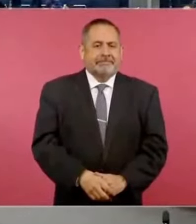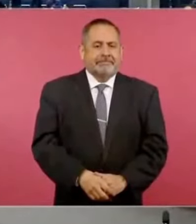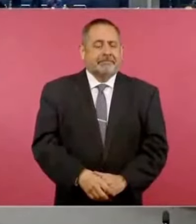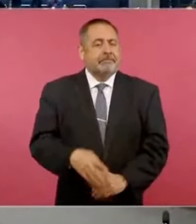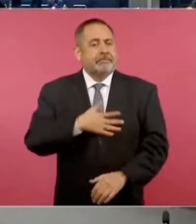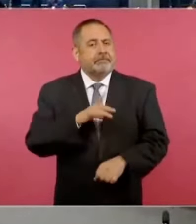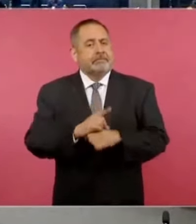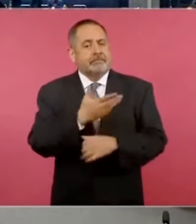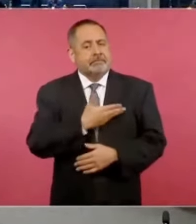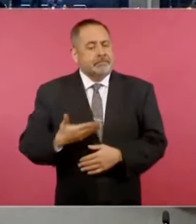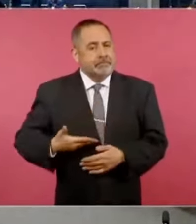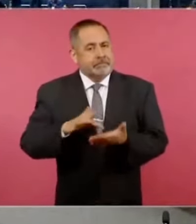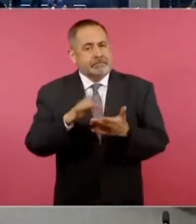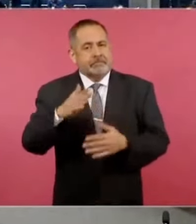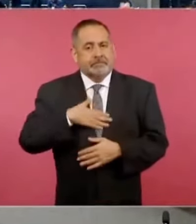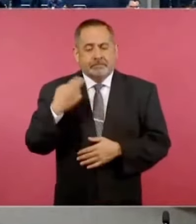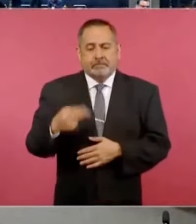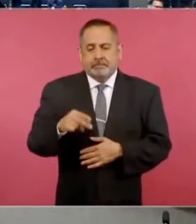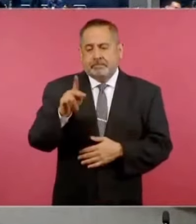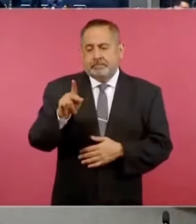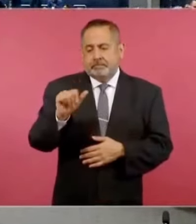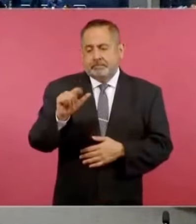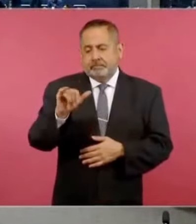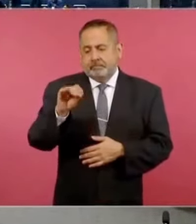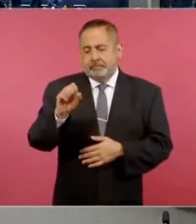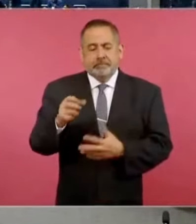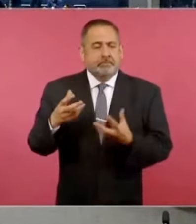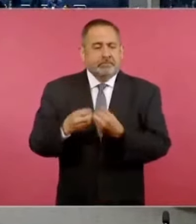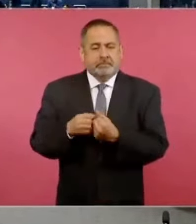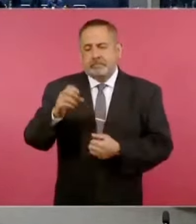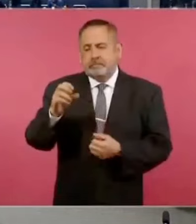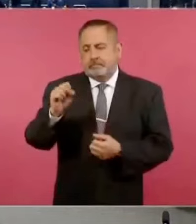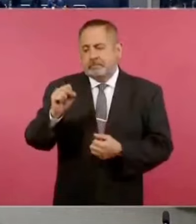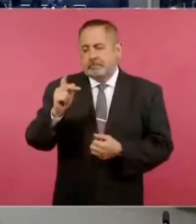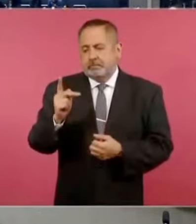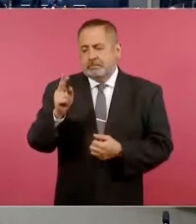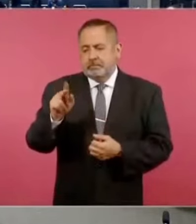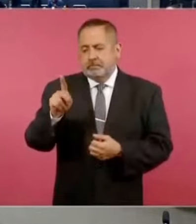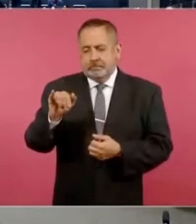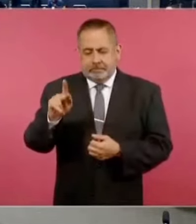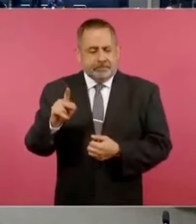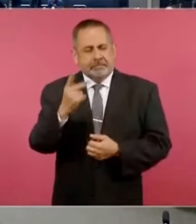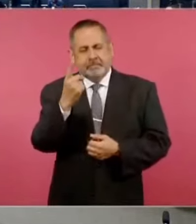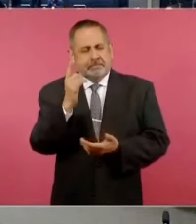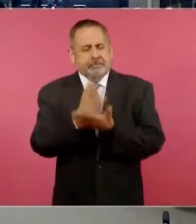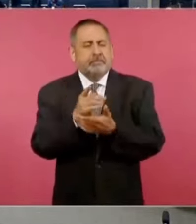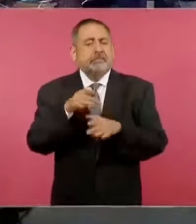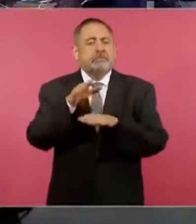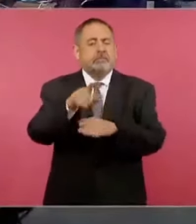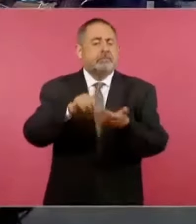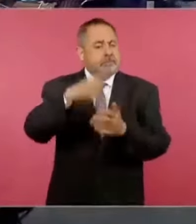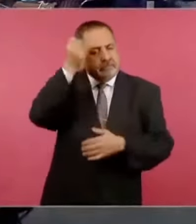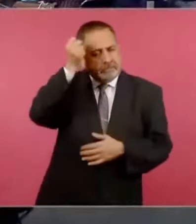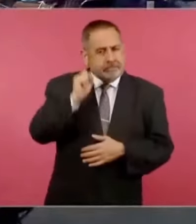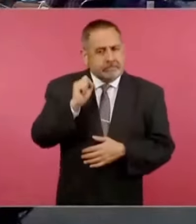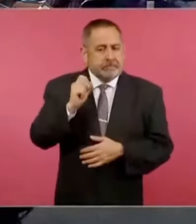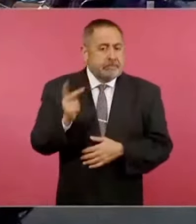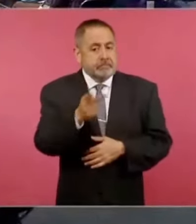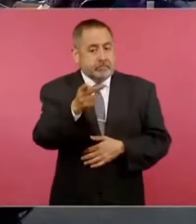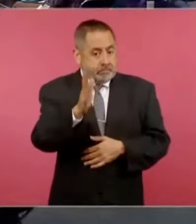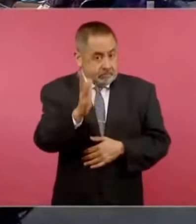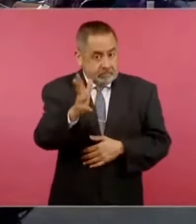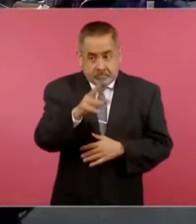Buenos días presidente Gracias Stefan Palacios de la agencia internacional sputnic solamente en este tema de lo de Sinaloa Consultar si están los